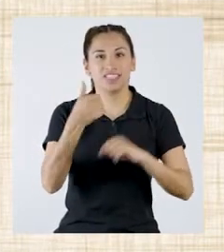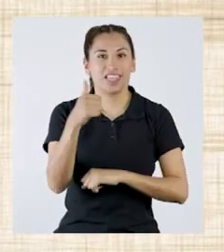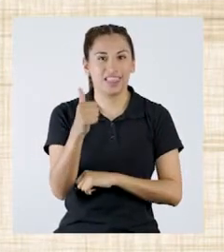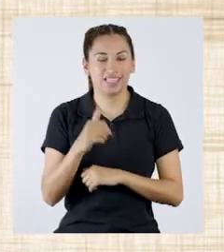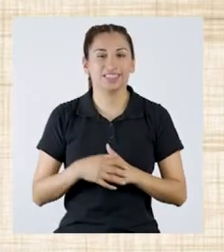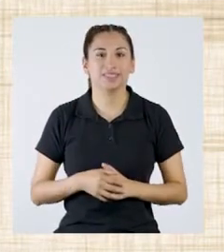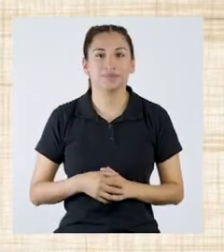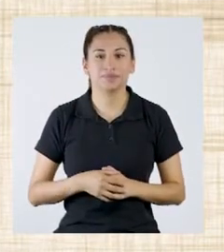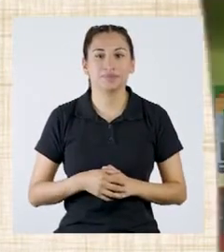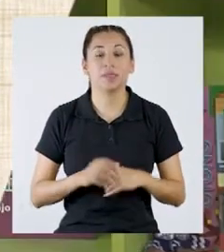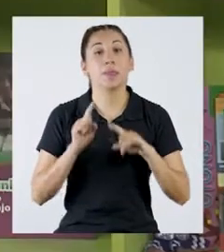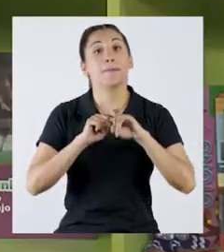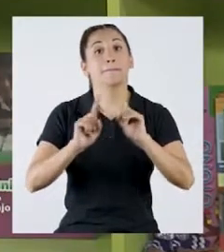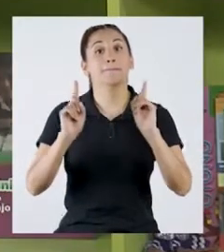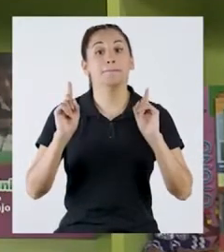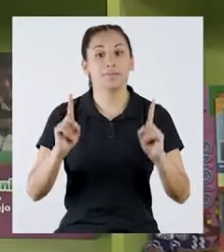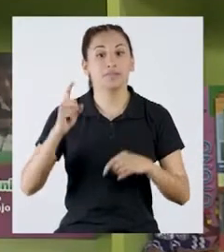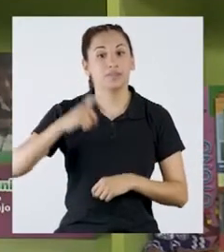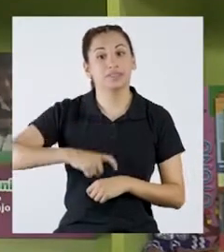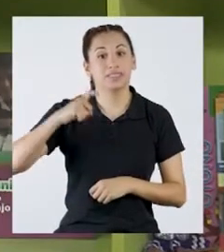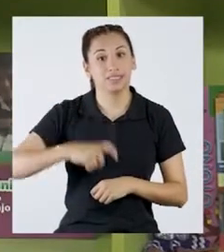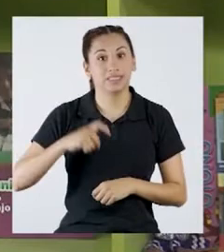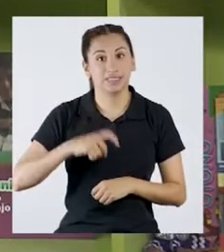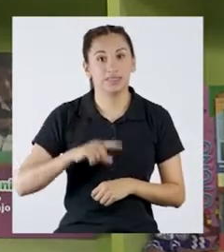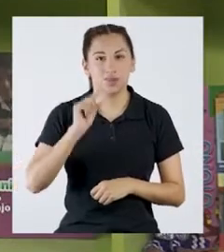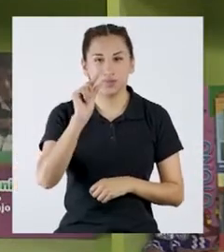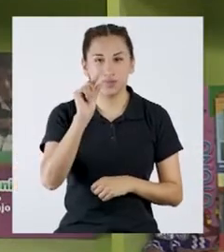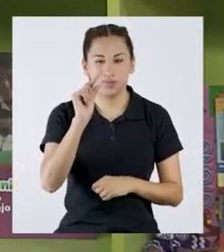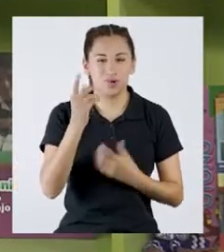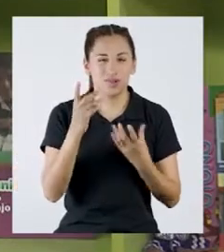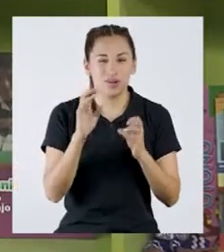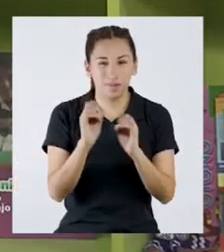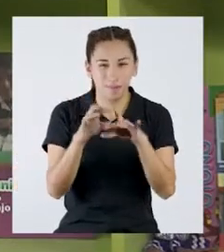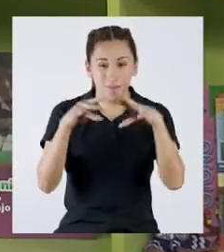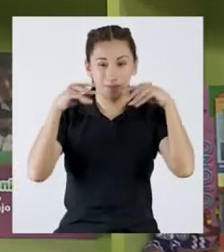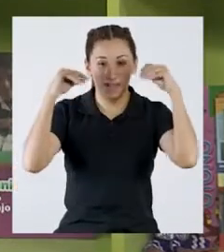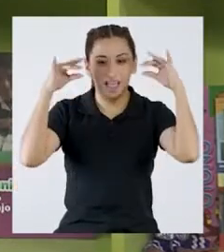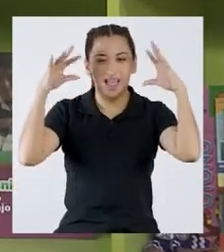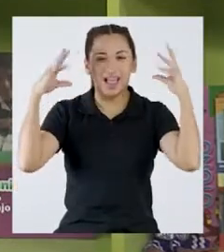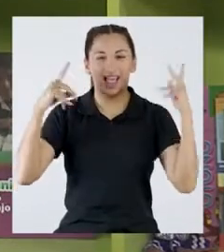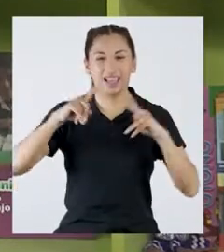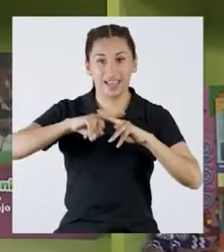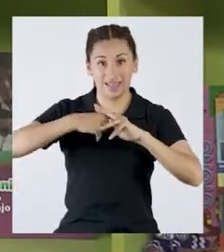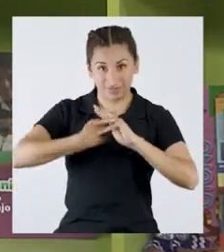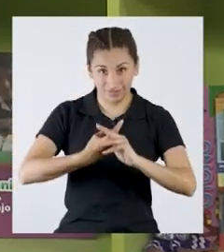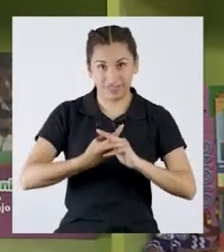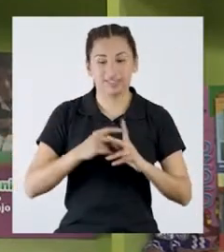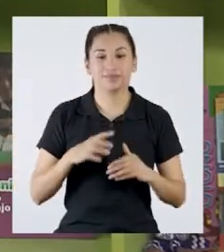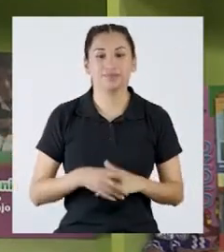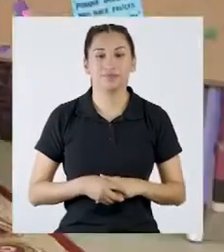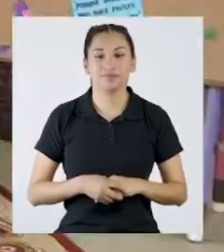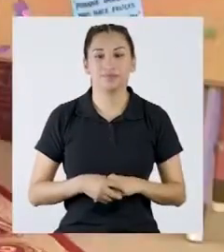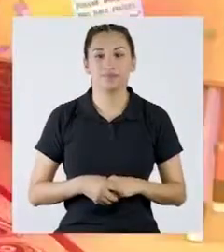1910. Pero necesitaremos un poco de la magia de la lectura para empezar.